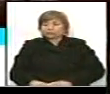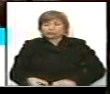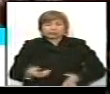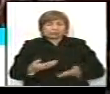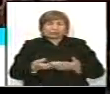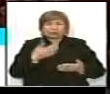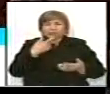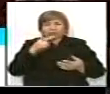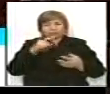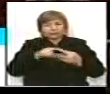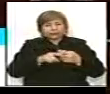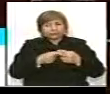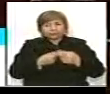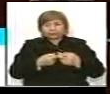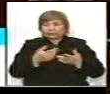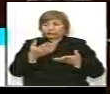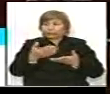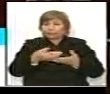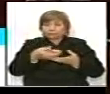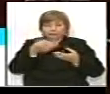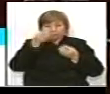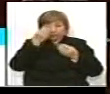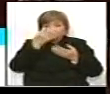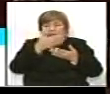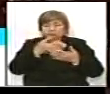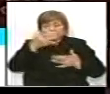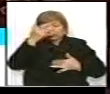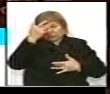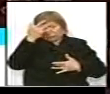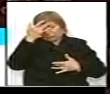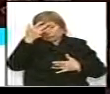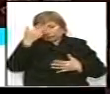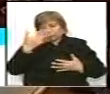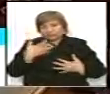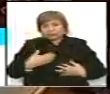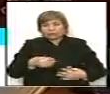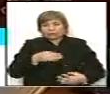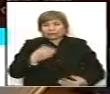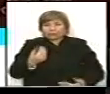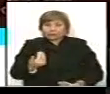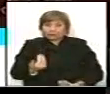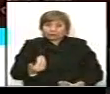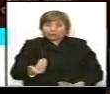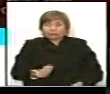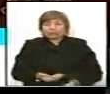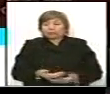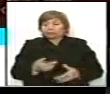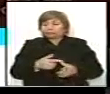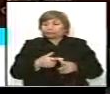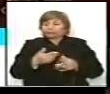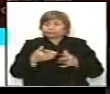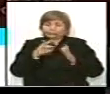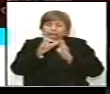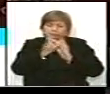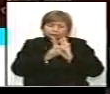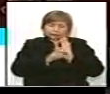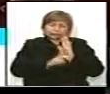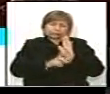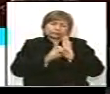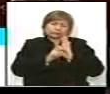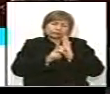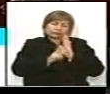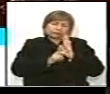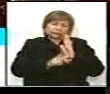alguien lo empezó cuando recibió la noticia de tener una enfermedad terminal. Y empezó a hacer una lista de las